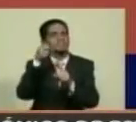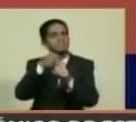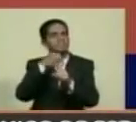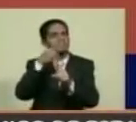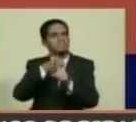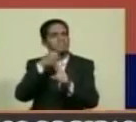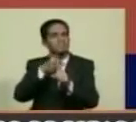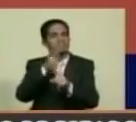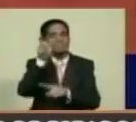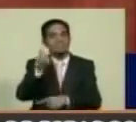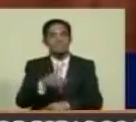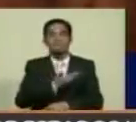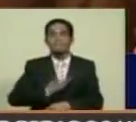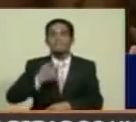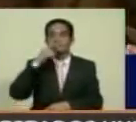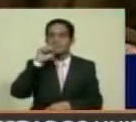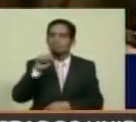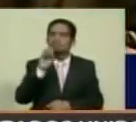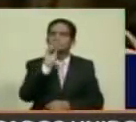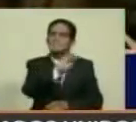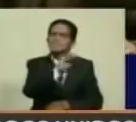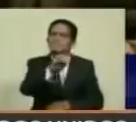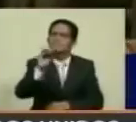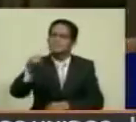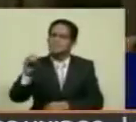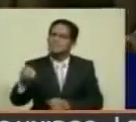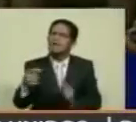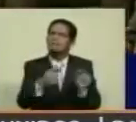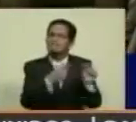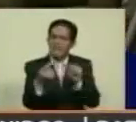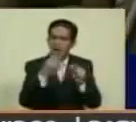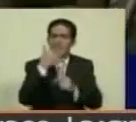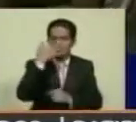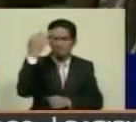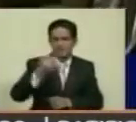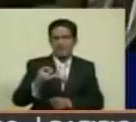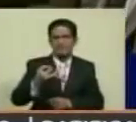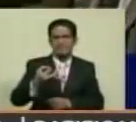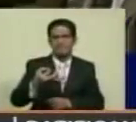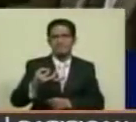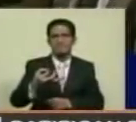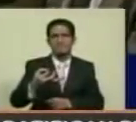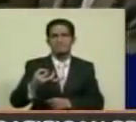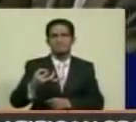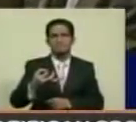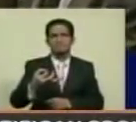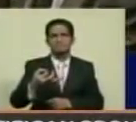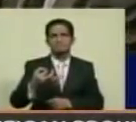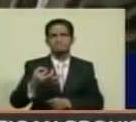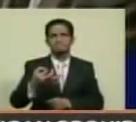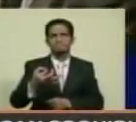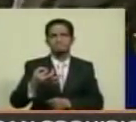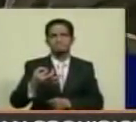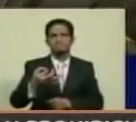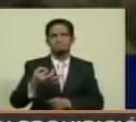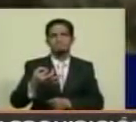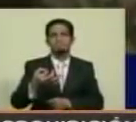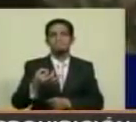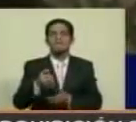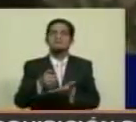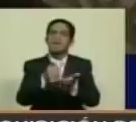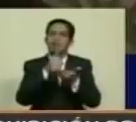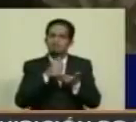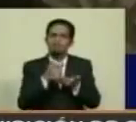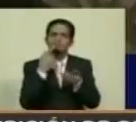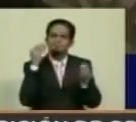parte del presidente Maduro de convocar un proceso de diálogo verdadero, que conduzca a normas de convivencia